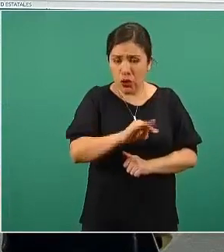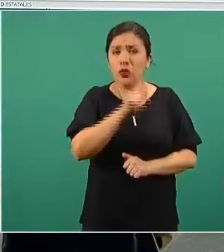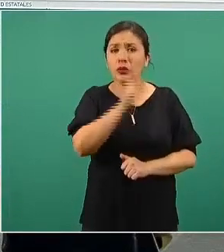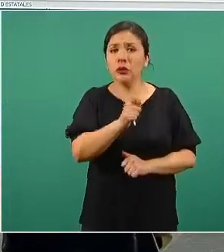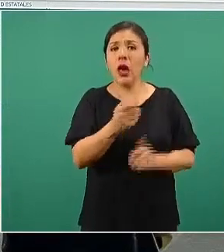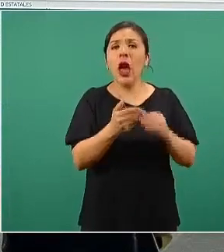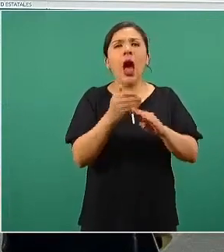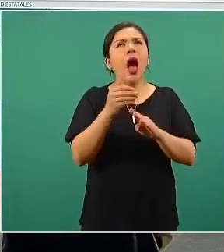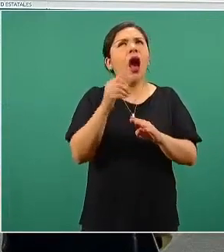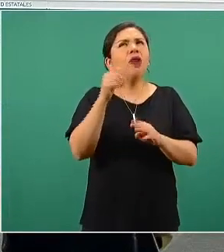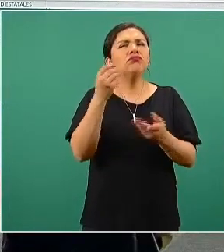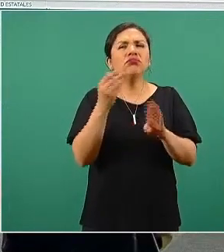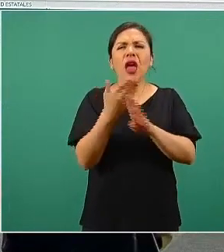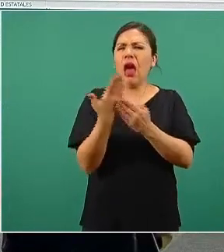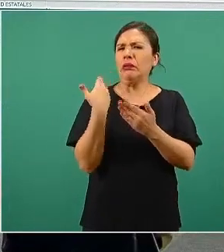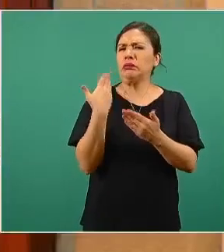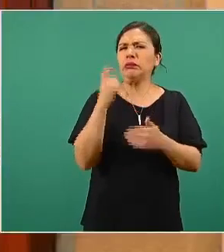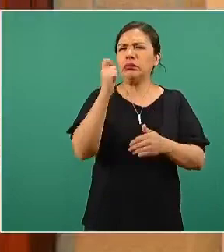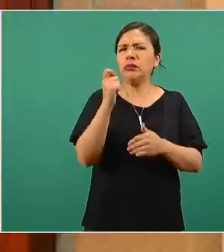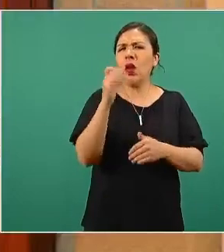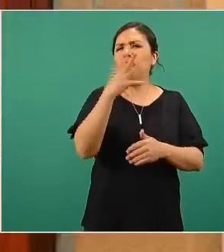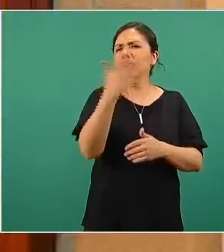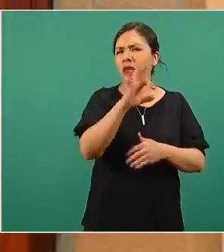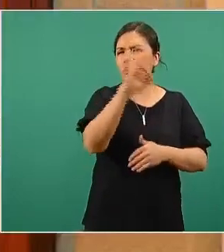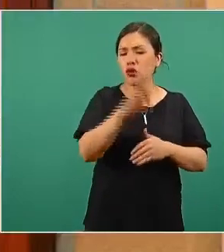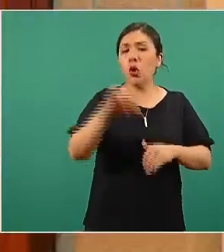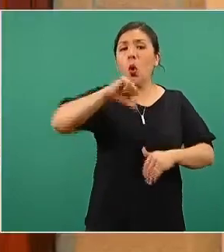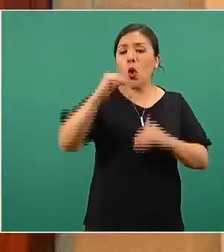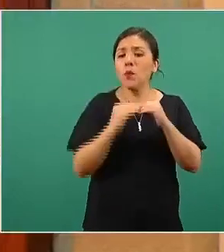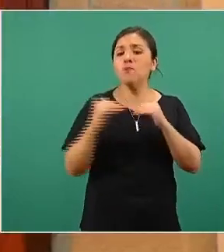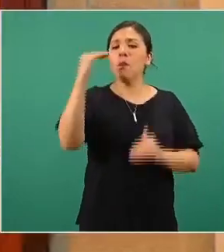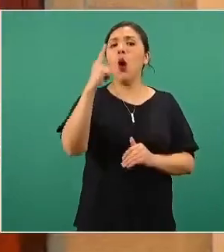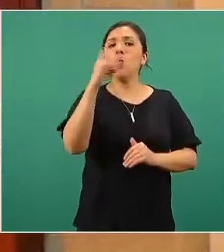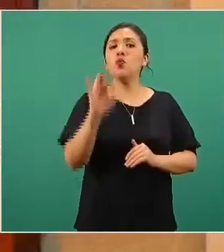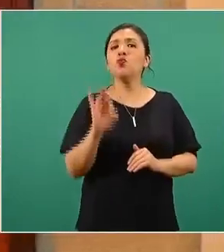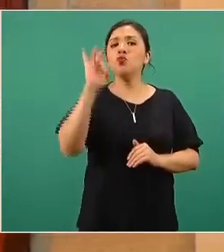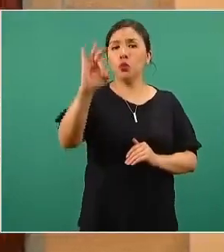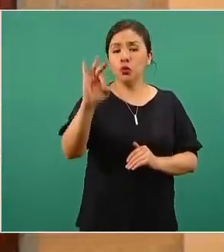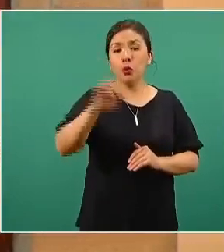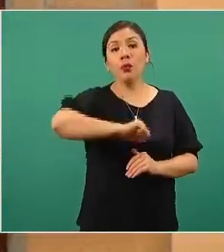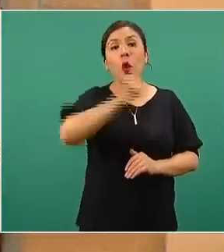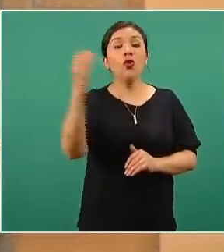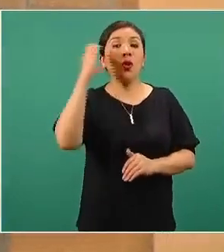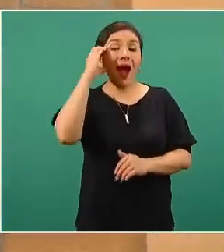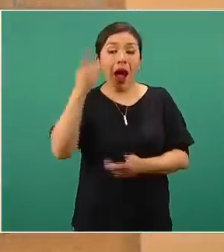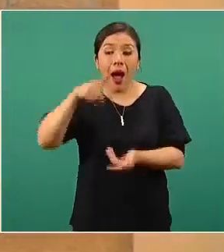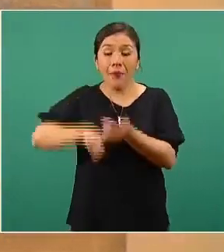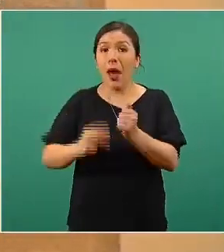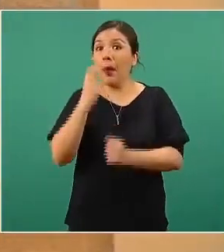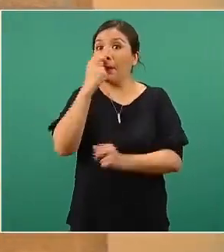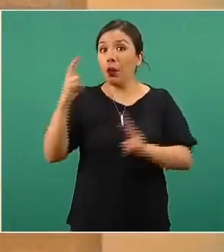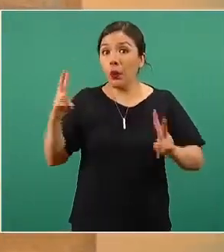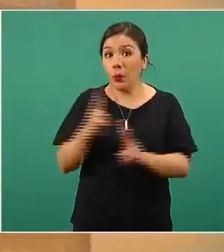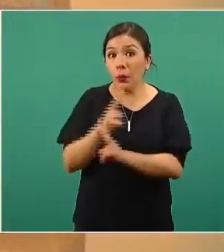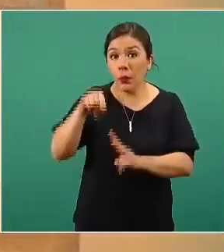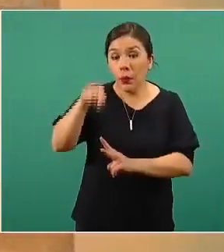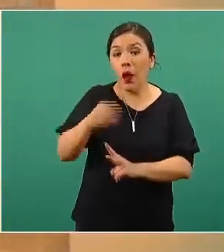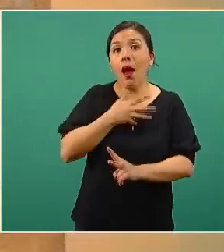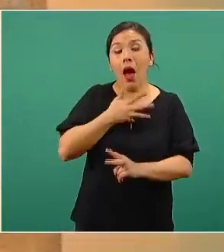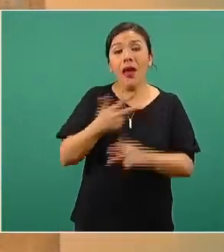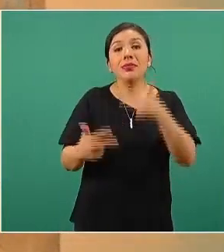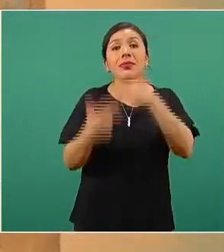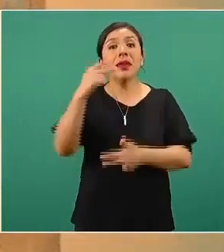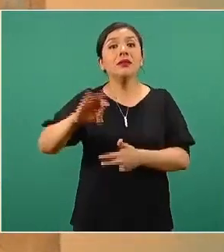estábamos en 10% previamente, es un aumento de un punto porcentual. Y hablando de las camas con ventilador, estamos en